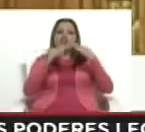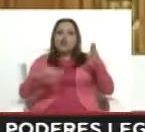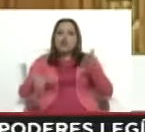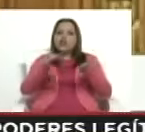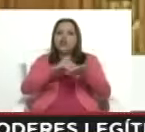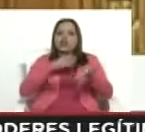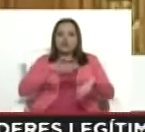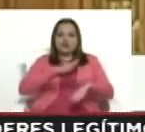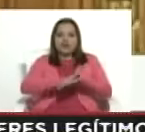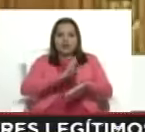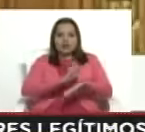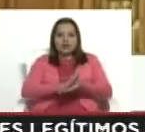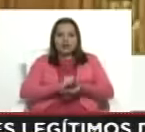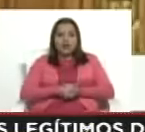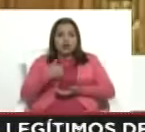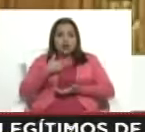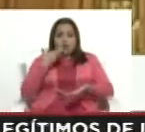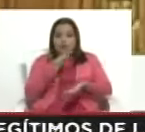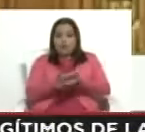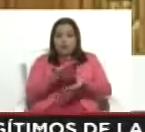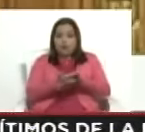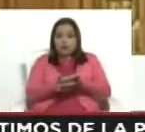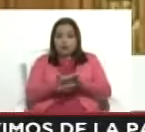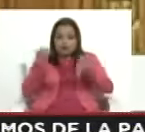calma. Yo propongo que se juramente